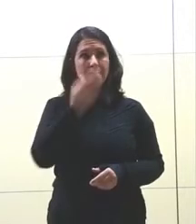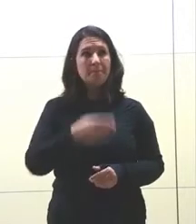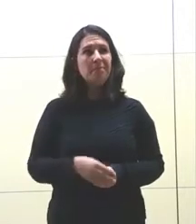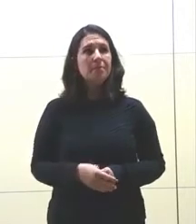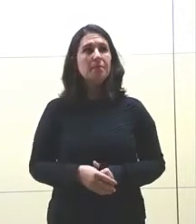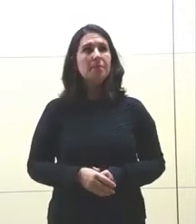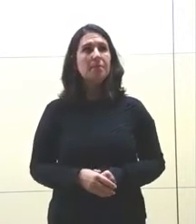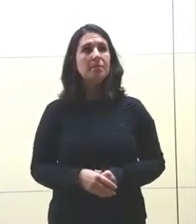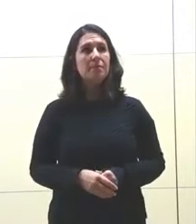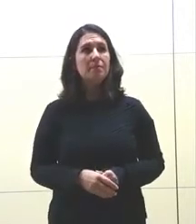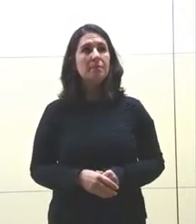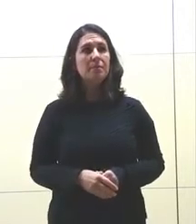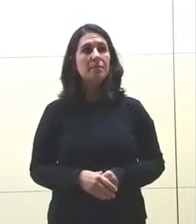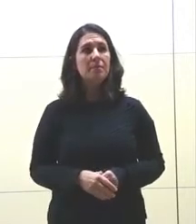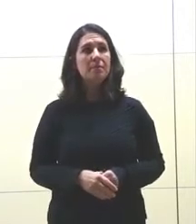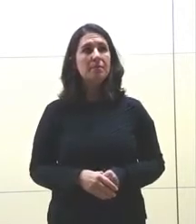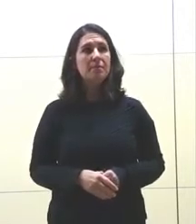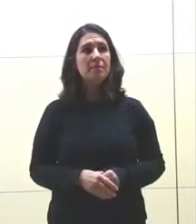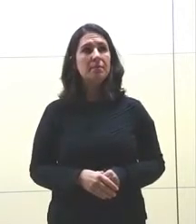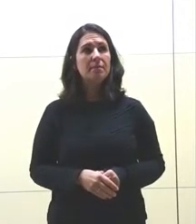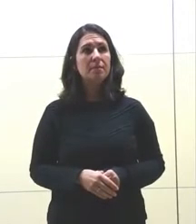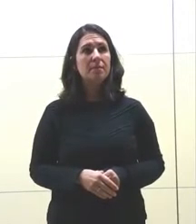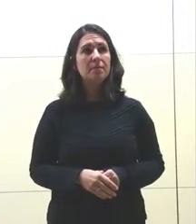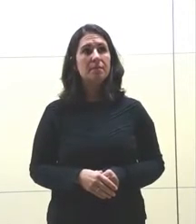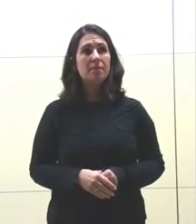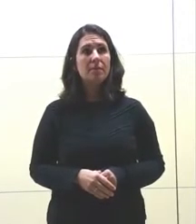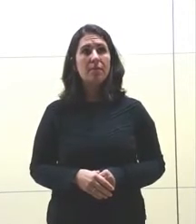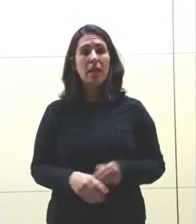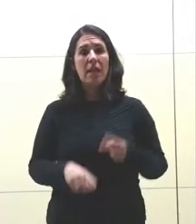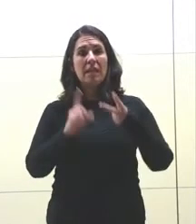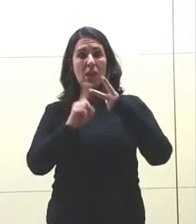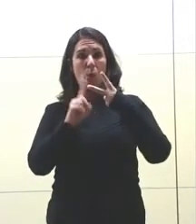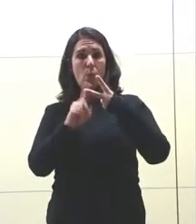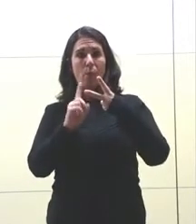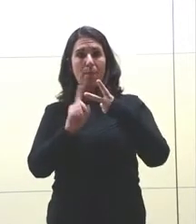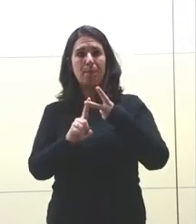Bien. Con respecto a la segunda dicotomía,